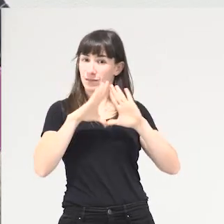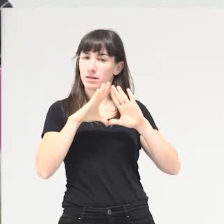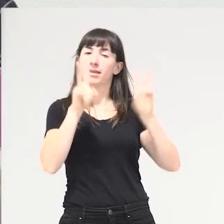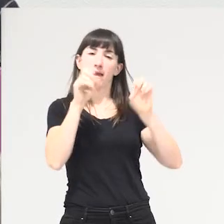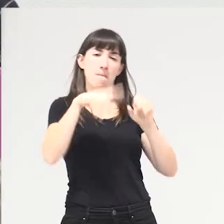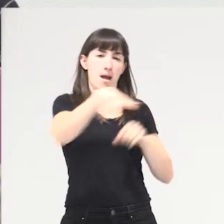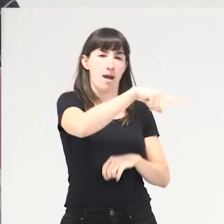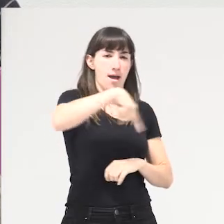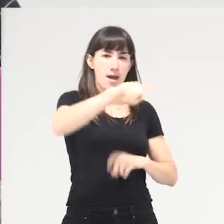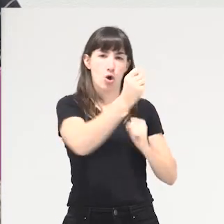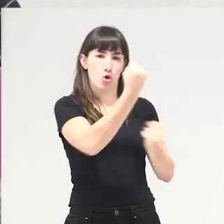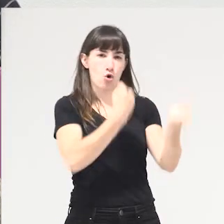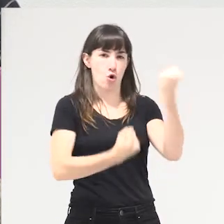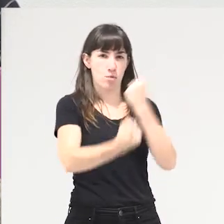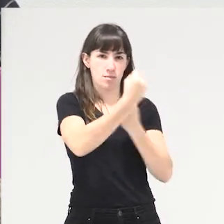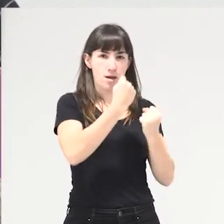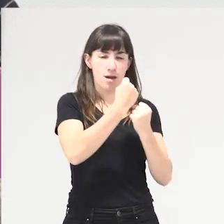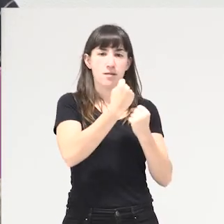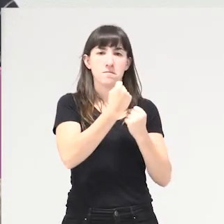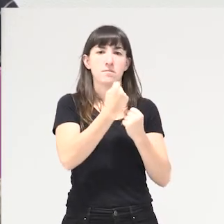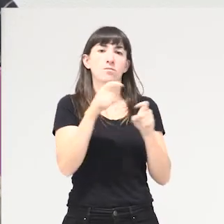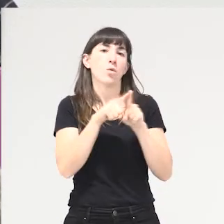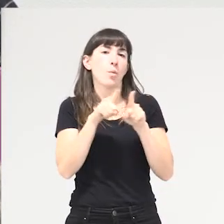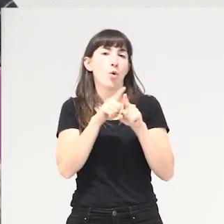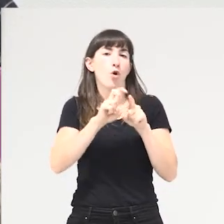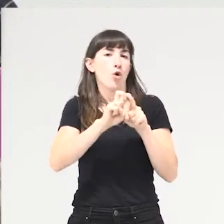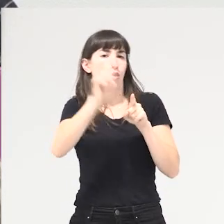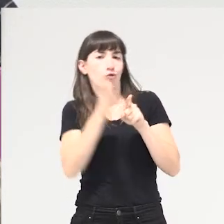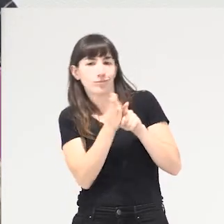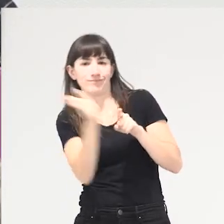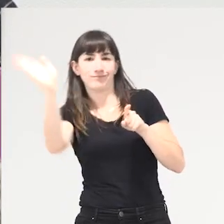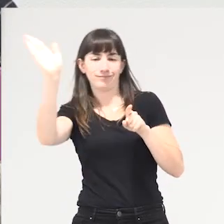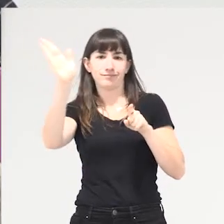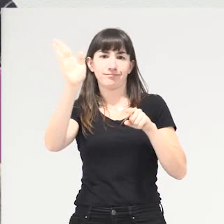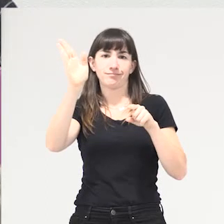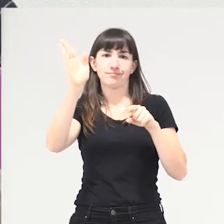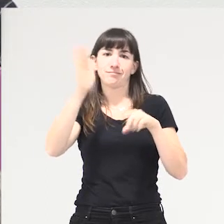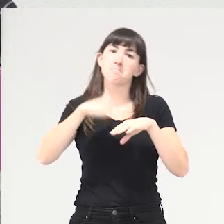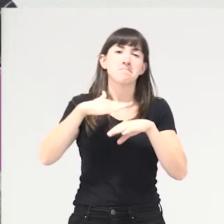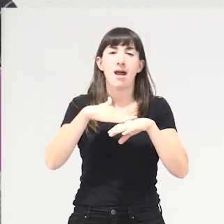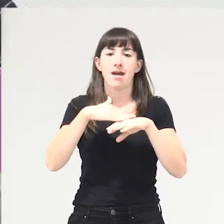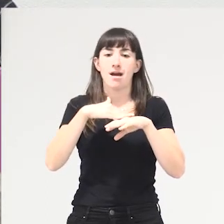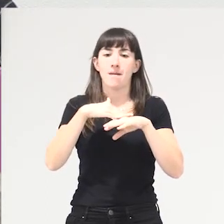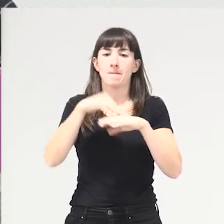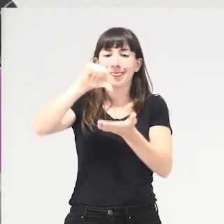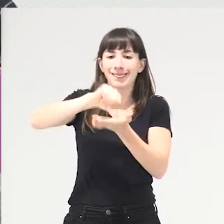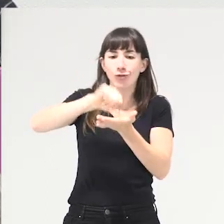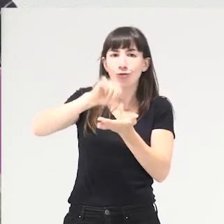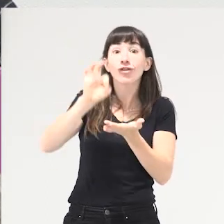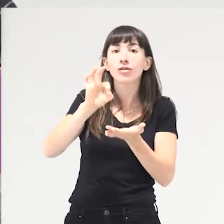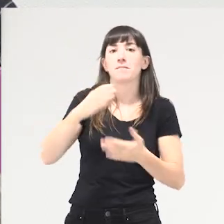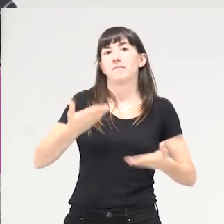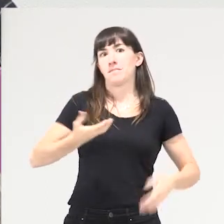¿no?, como alternativa que, bueno, que busca traer al centro, poner la vida al centro, ¿no?,